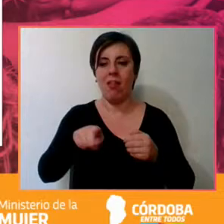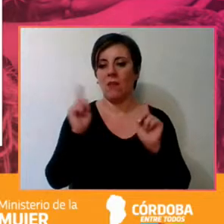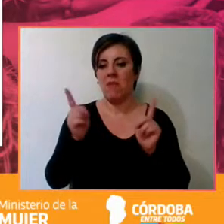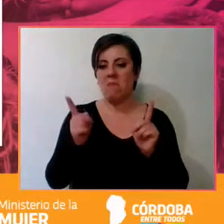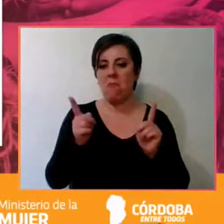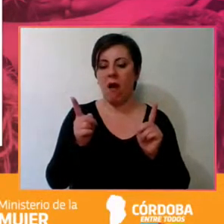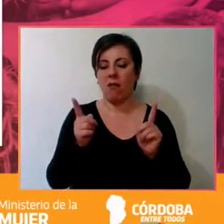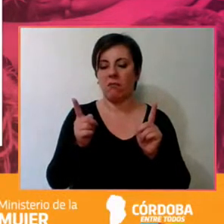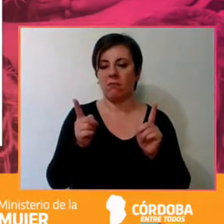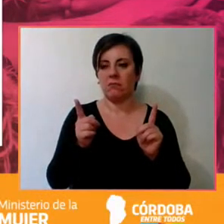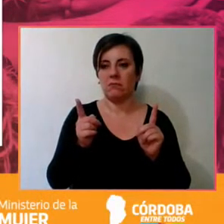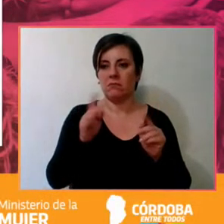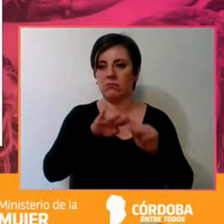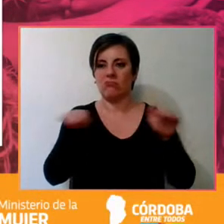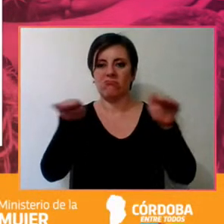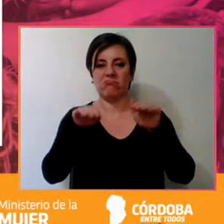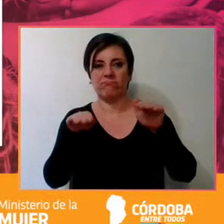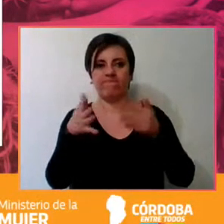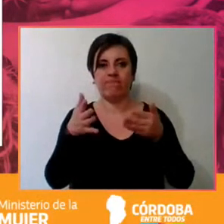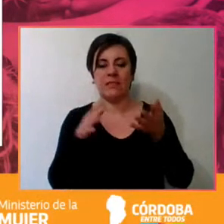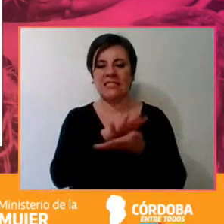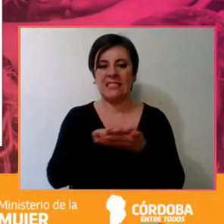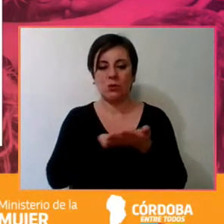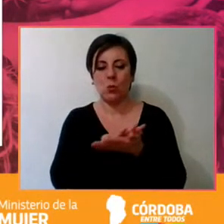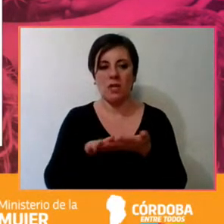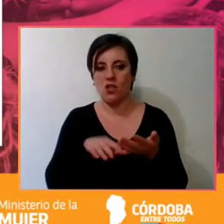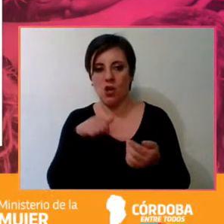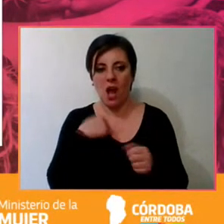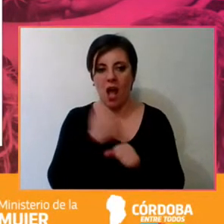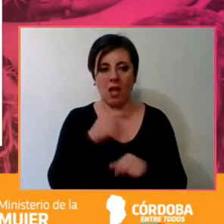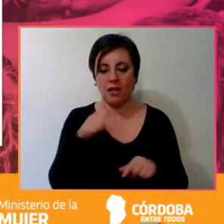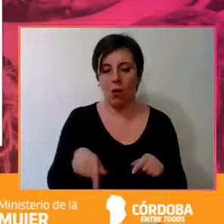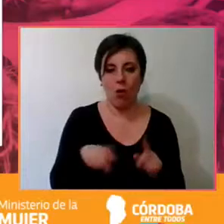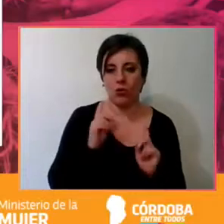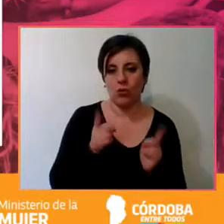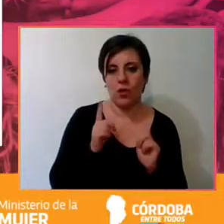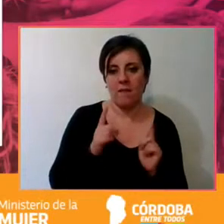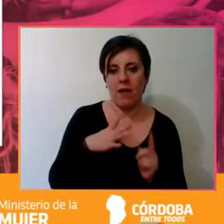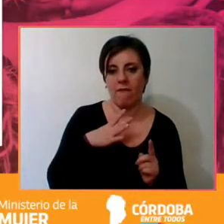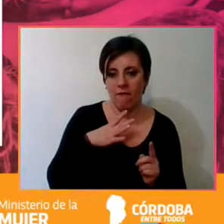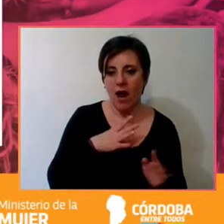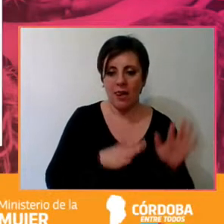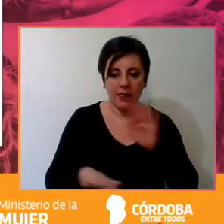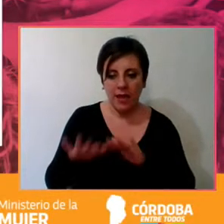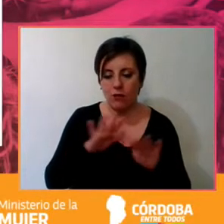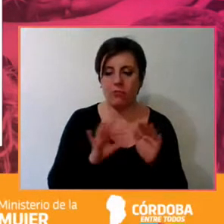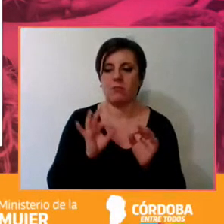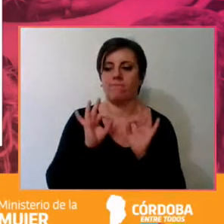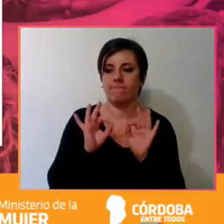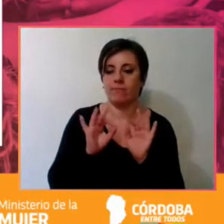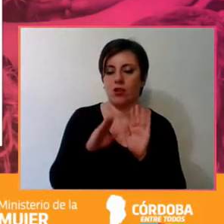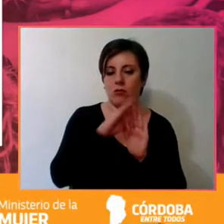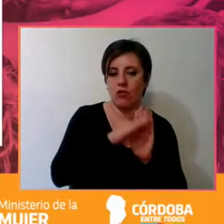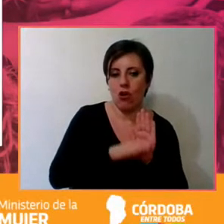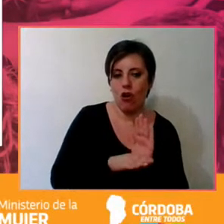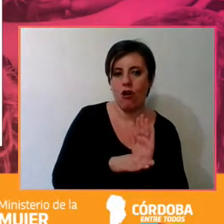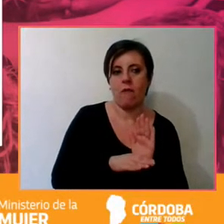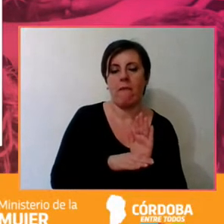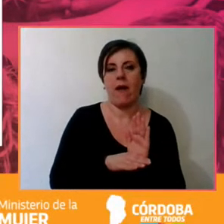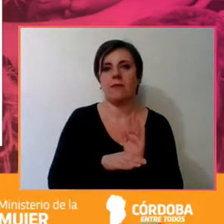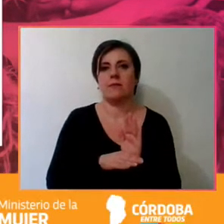que desde ese tipo de situaciones, al día de hoy, donde todavía falta mucho por armonizar normas, falta mucho por